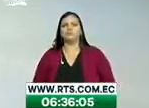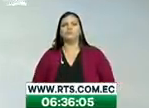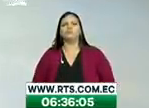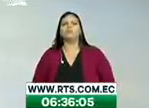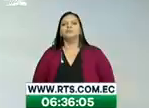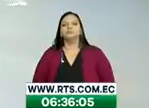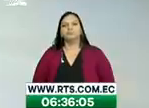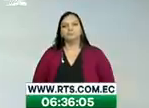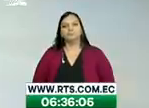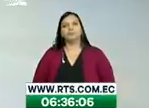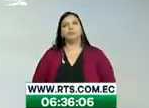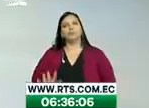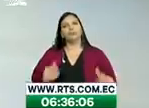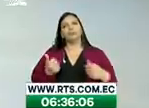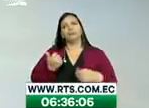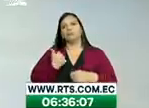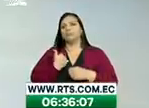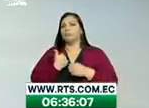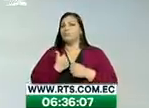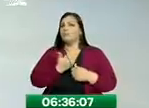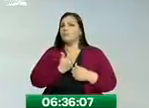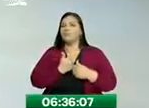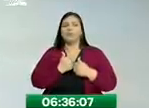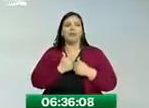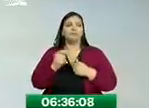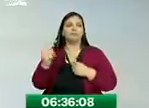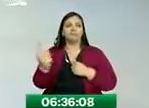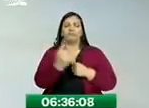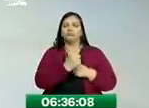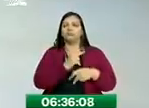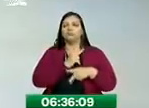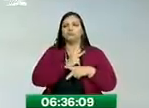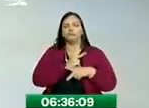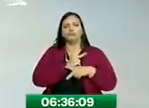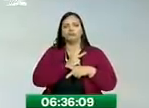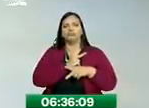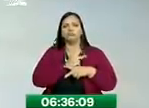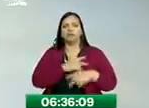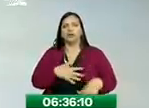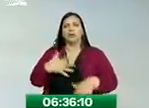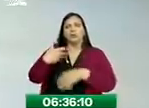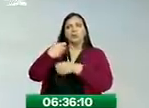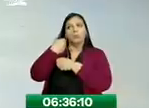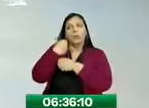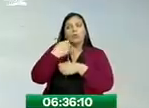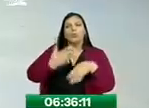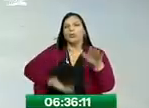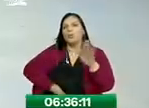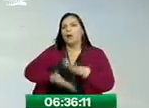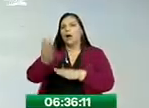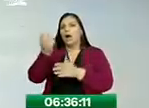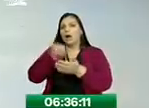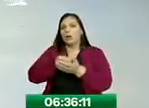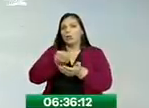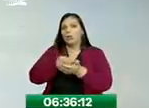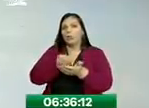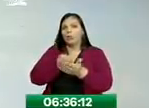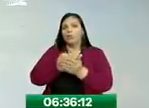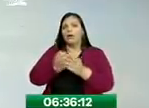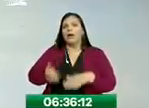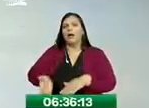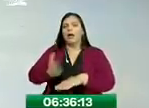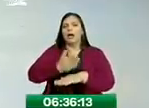A tomar las precauciones del caso, sí. La situación así lo amerita, ¿no? Si tiene que ir a comprar algo de